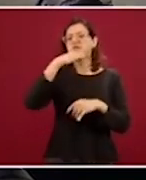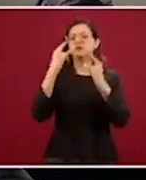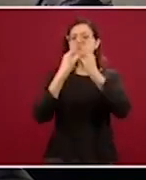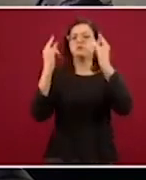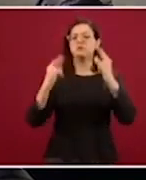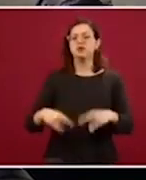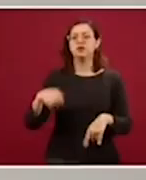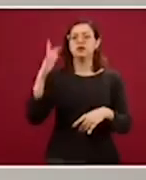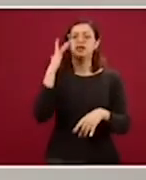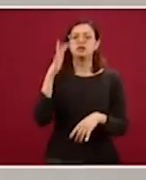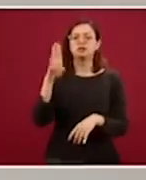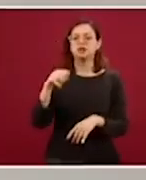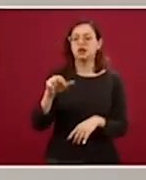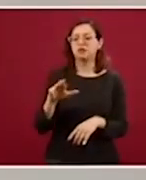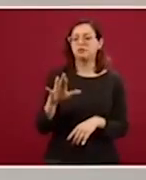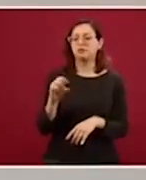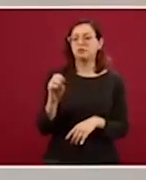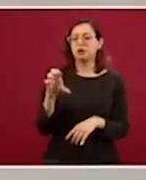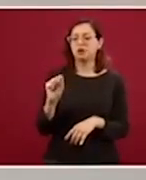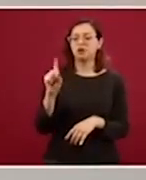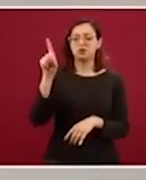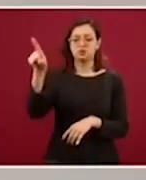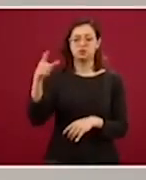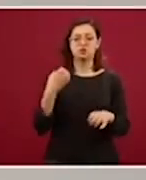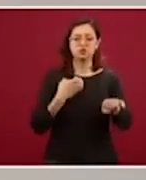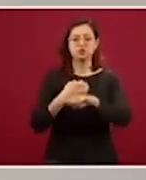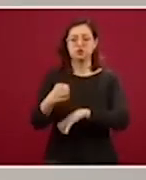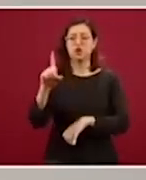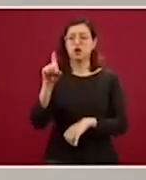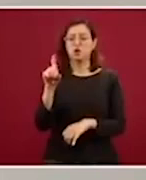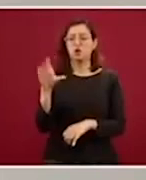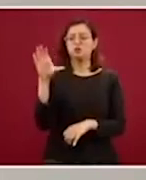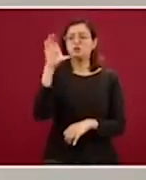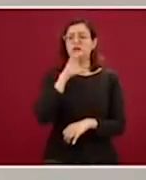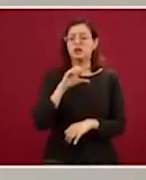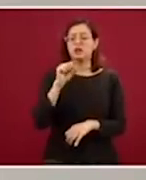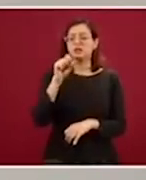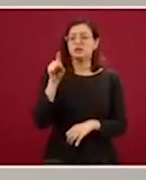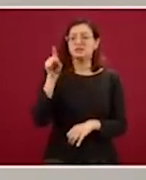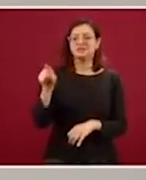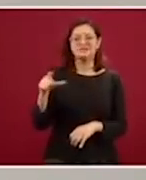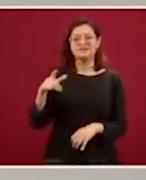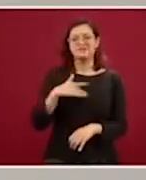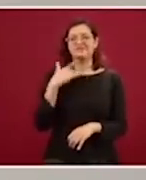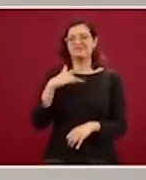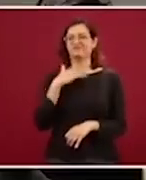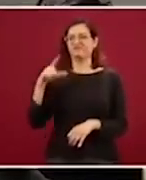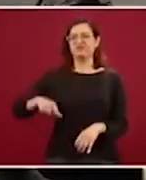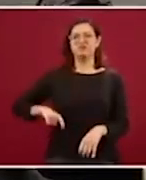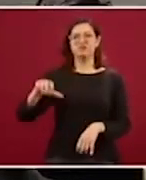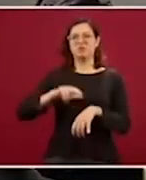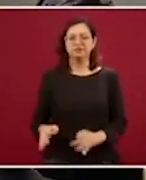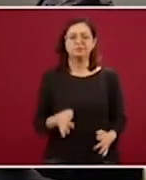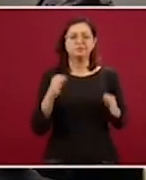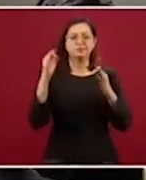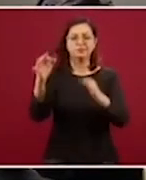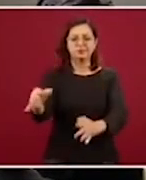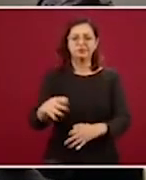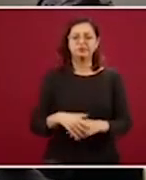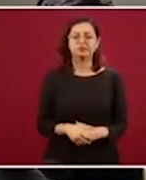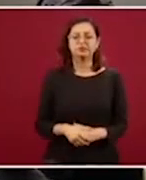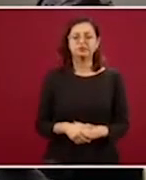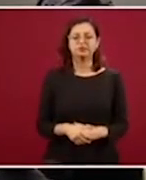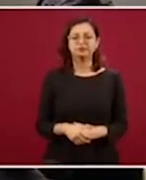de manera muy adecuada el gobernador encontró la manera de posponerlas para mejor ocasión. El